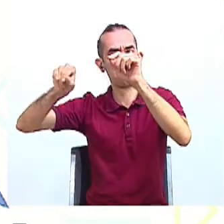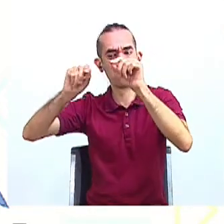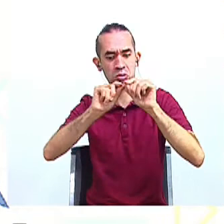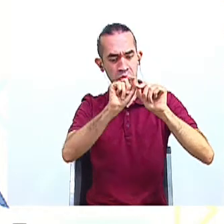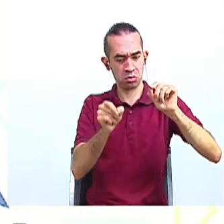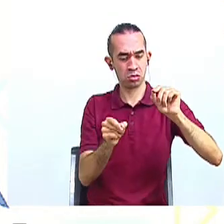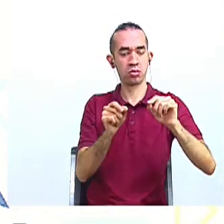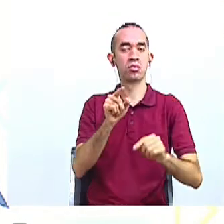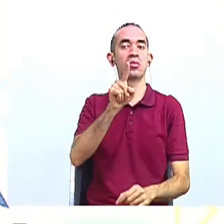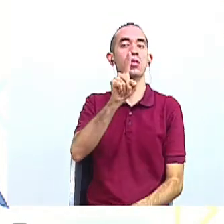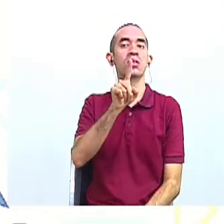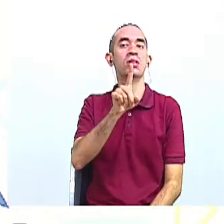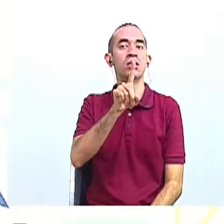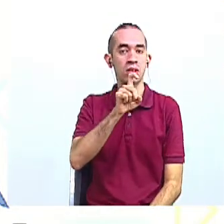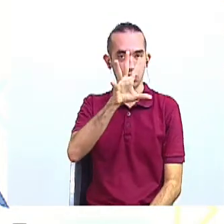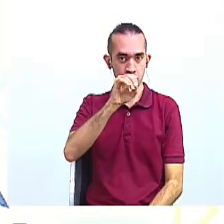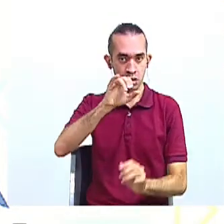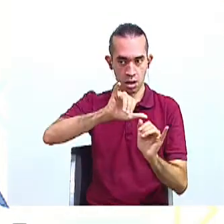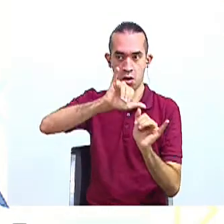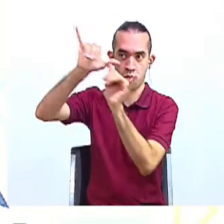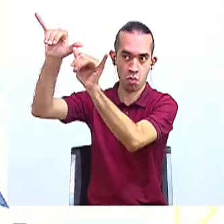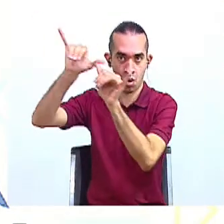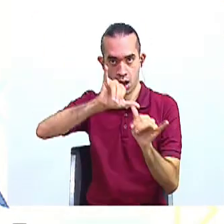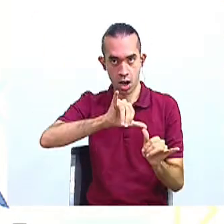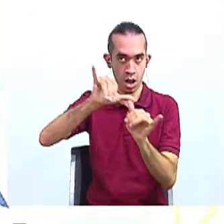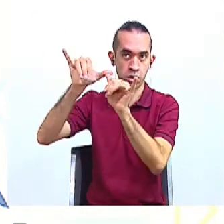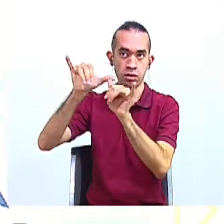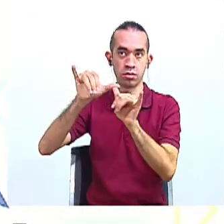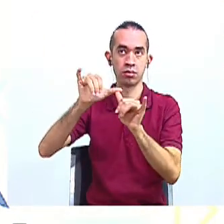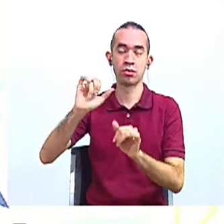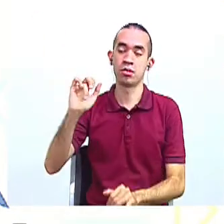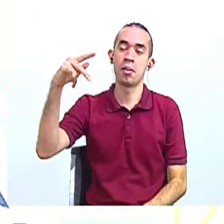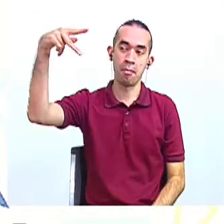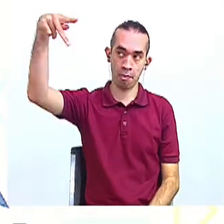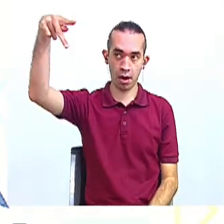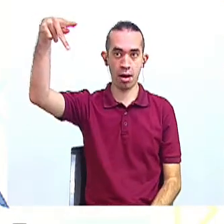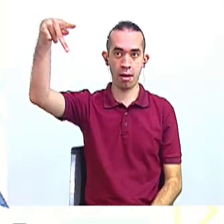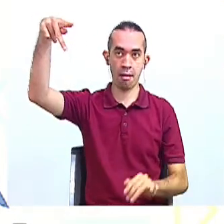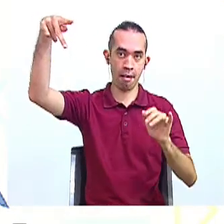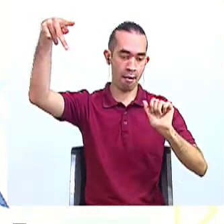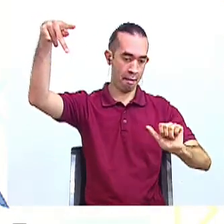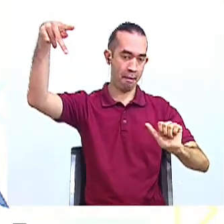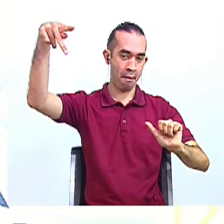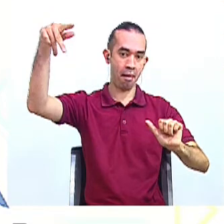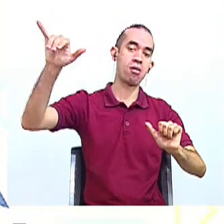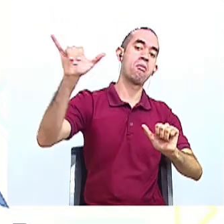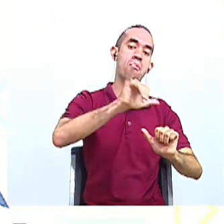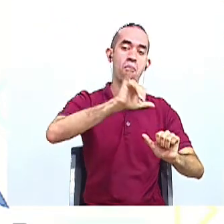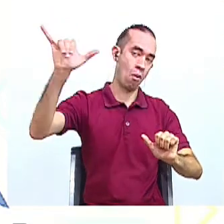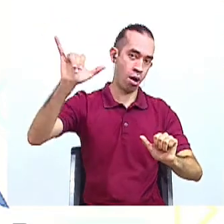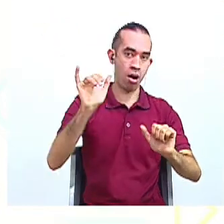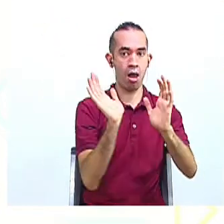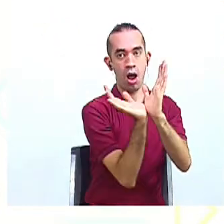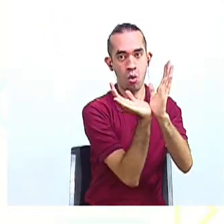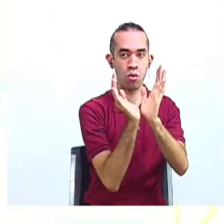cada uno en su respectivo triángulo. Ángulo P va a ser congruente con el ángulo A.